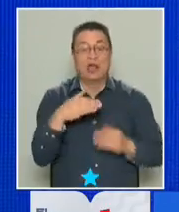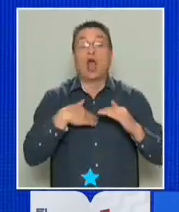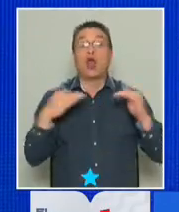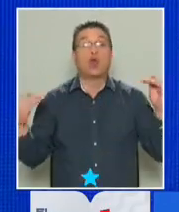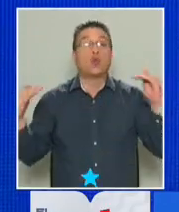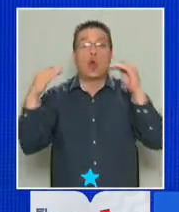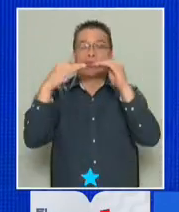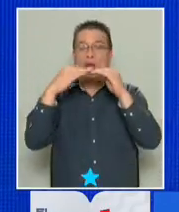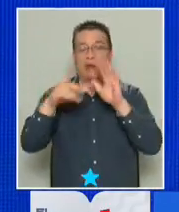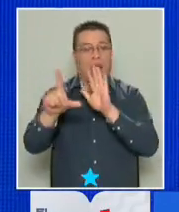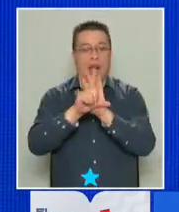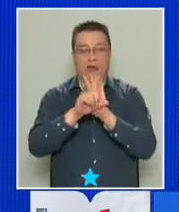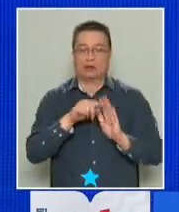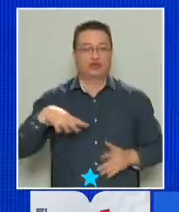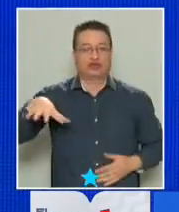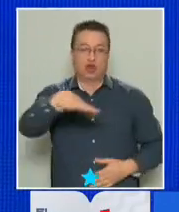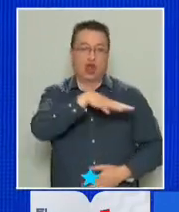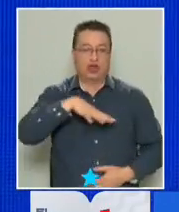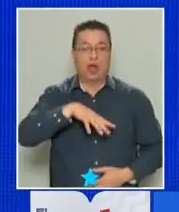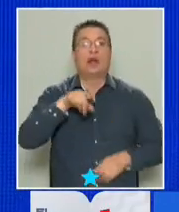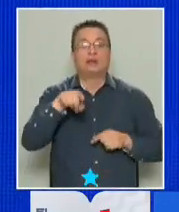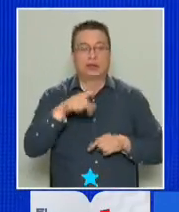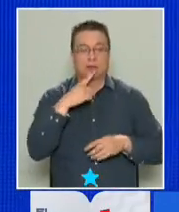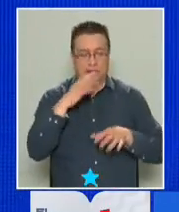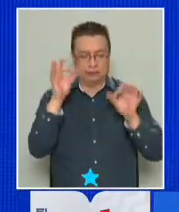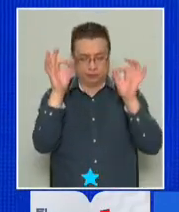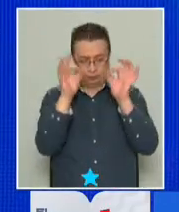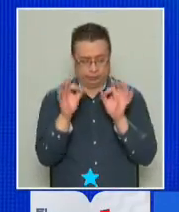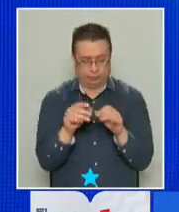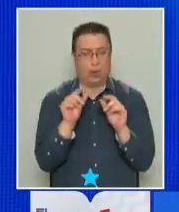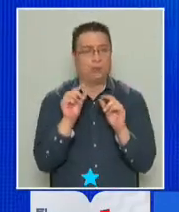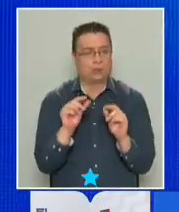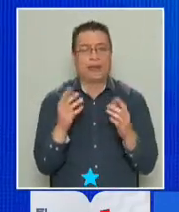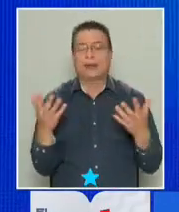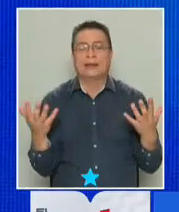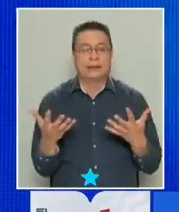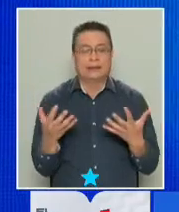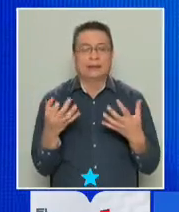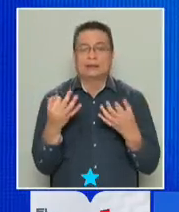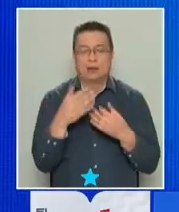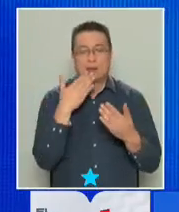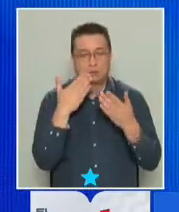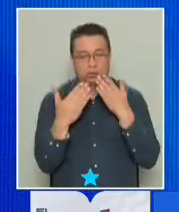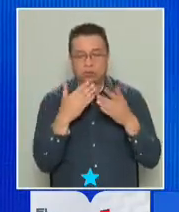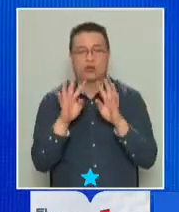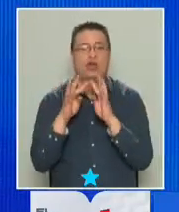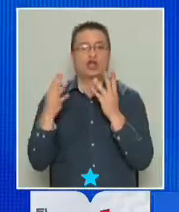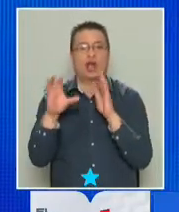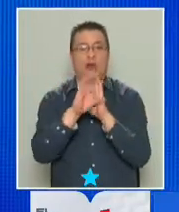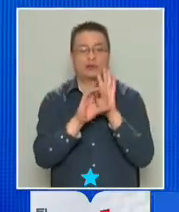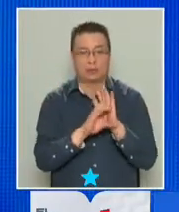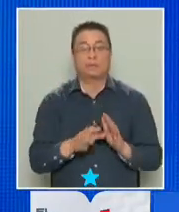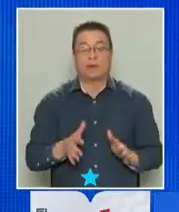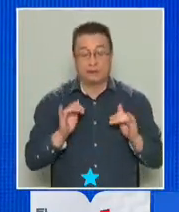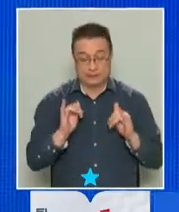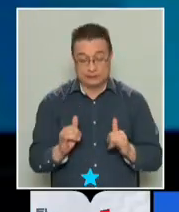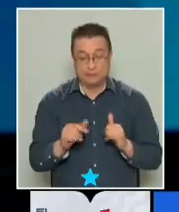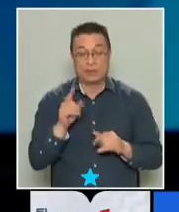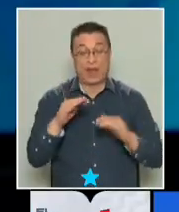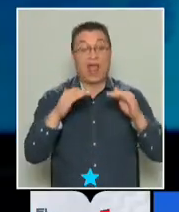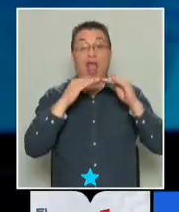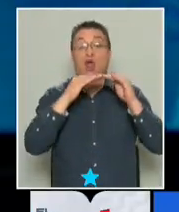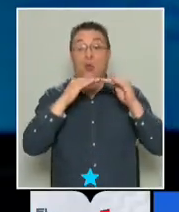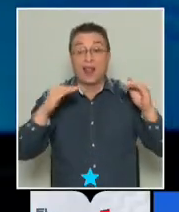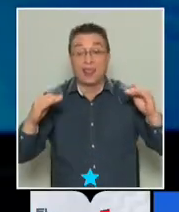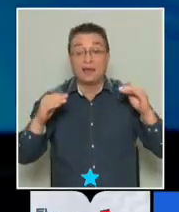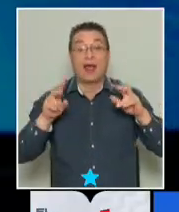ante la ley vamos aplicándolo un poquito hagamos la bajada y también como se ha visto desde la conversación en la conexión de acuerdo mira la igualdad